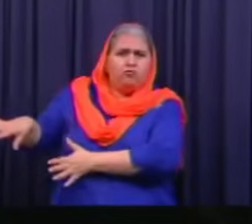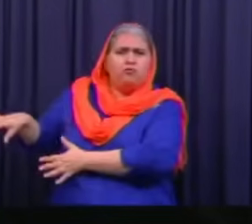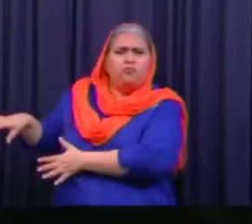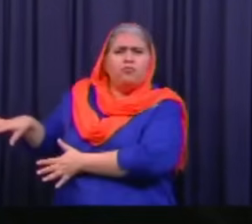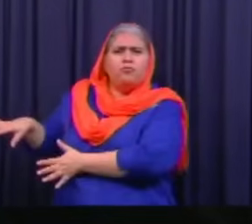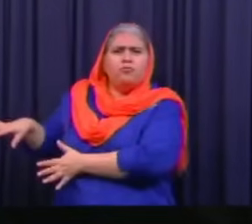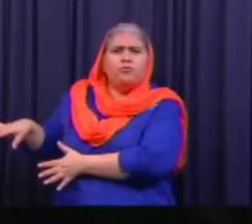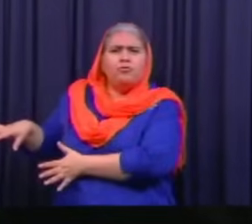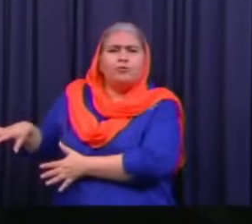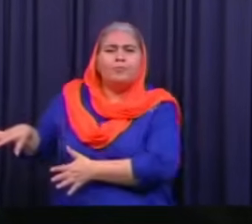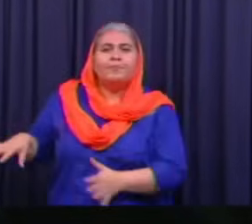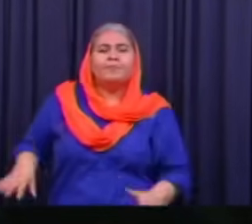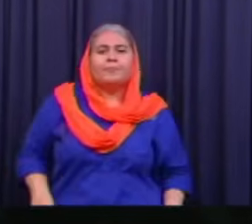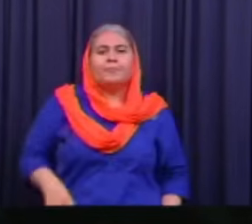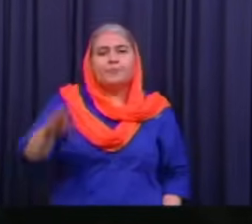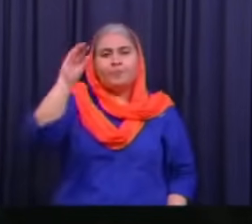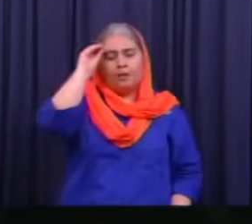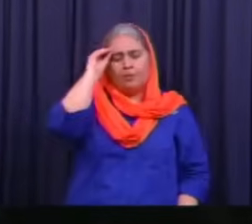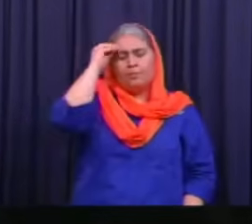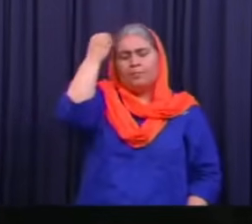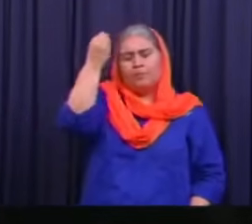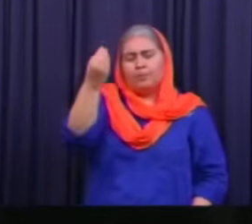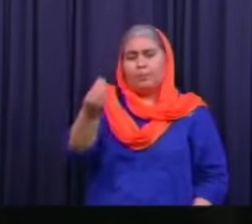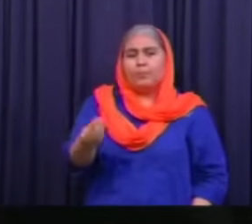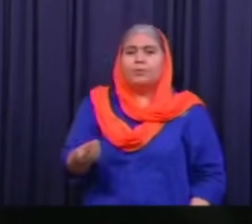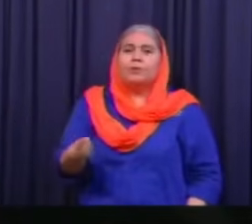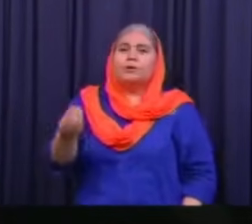fue porque